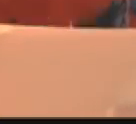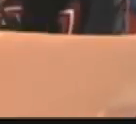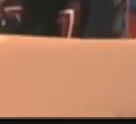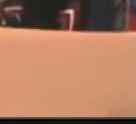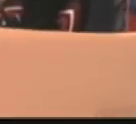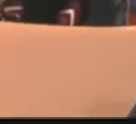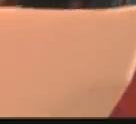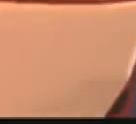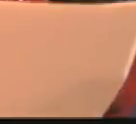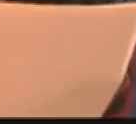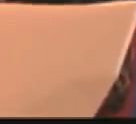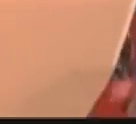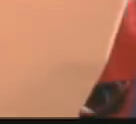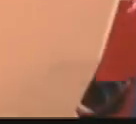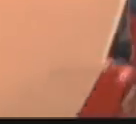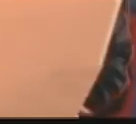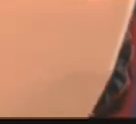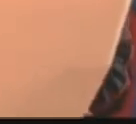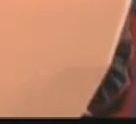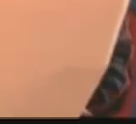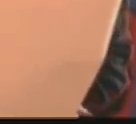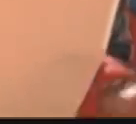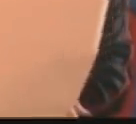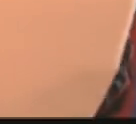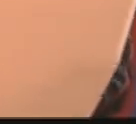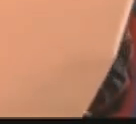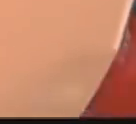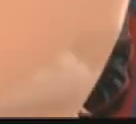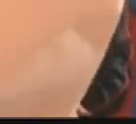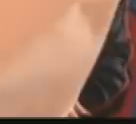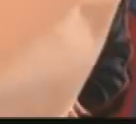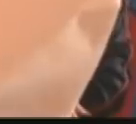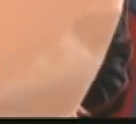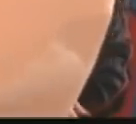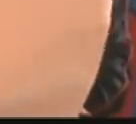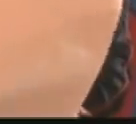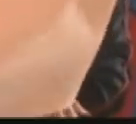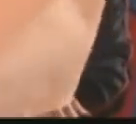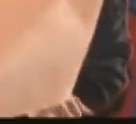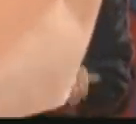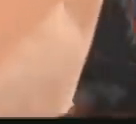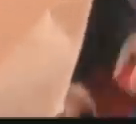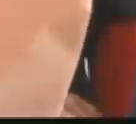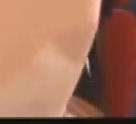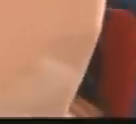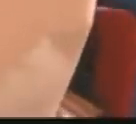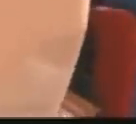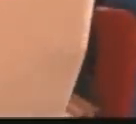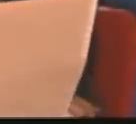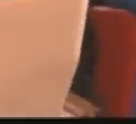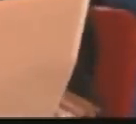sus 850 delegados y delegadas diciendo leales siempre.